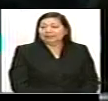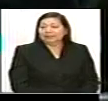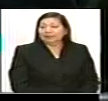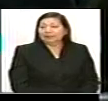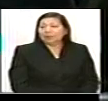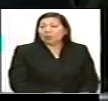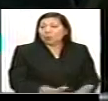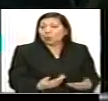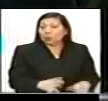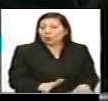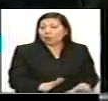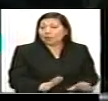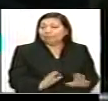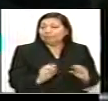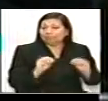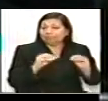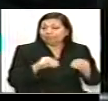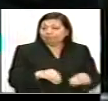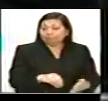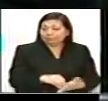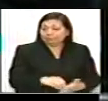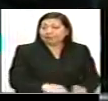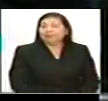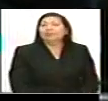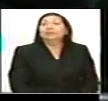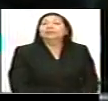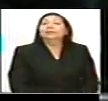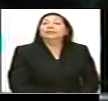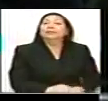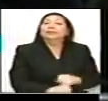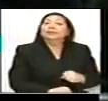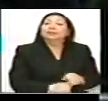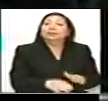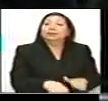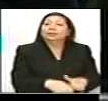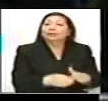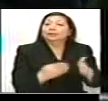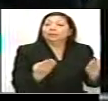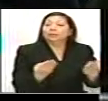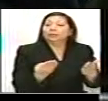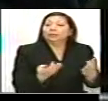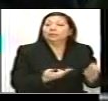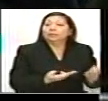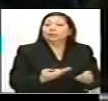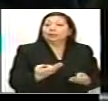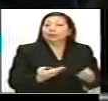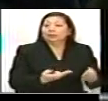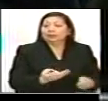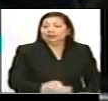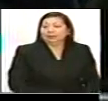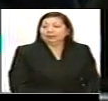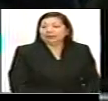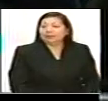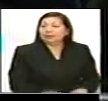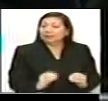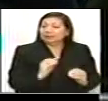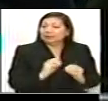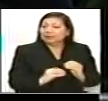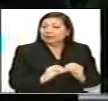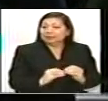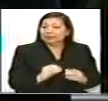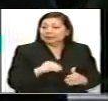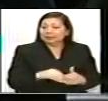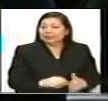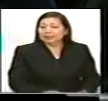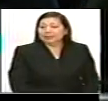Una vez instalado un equipo, tiene que anualmente haber un presupuesto para la operación y mantenimiento y